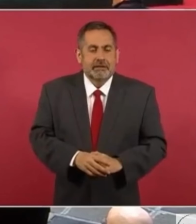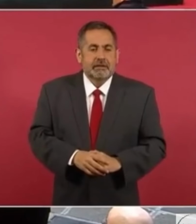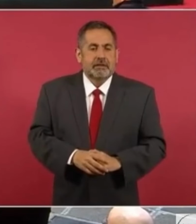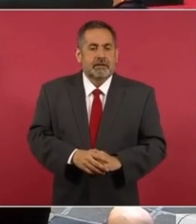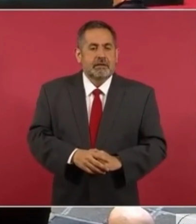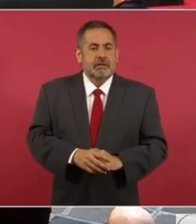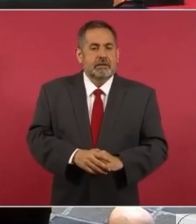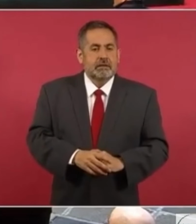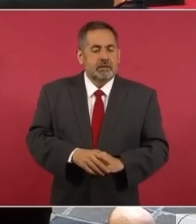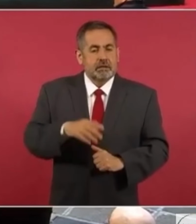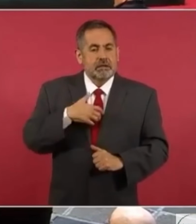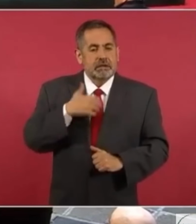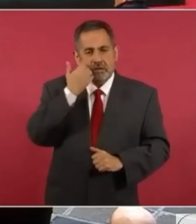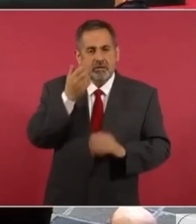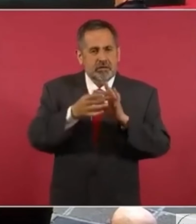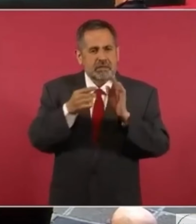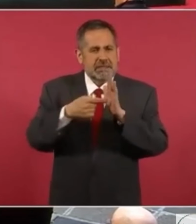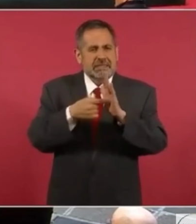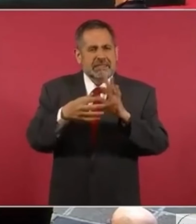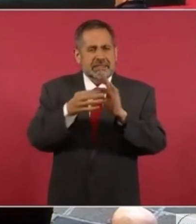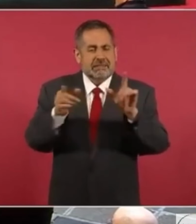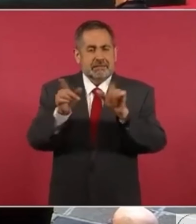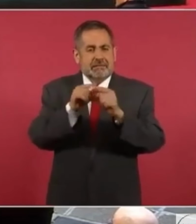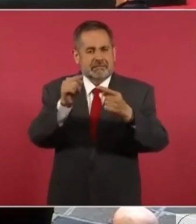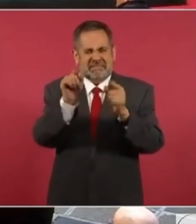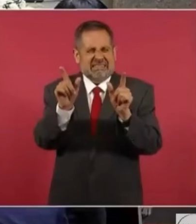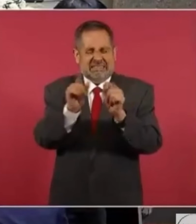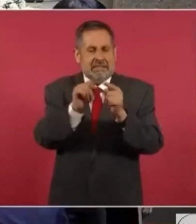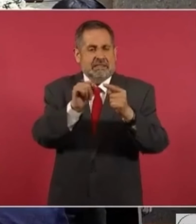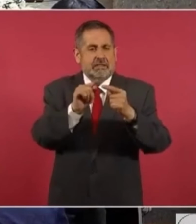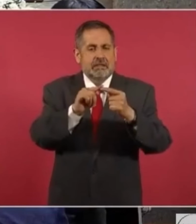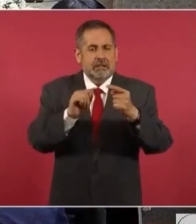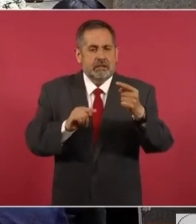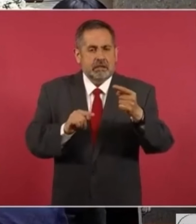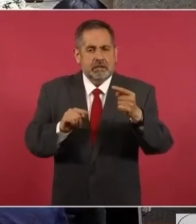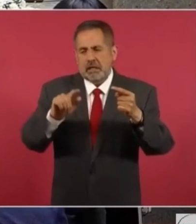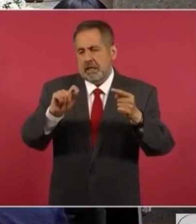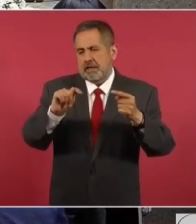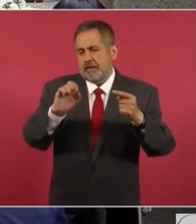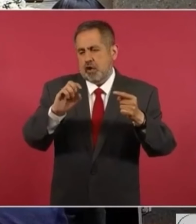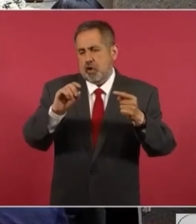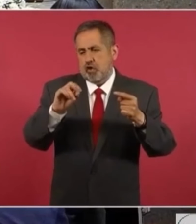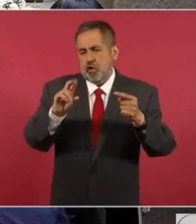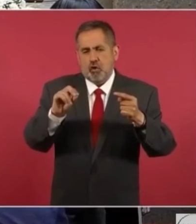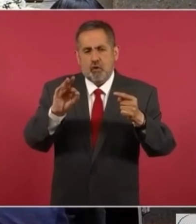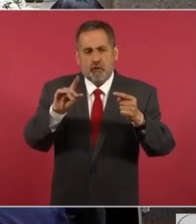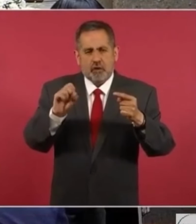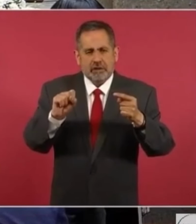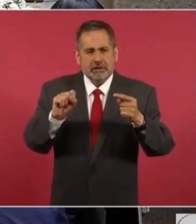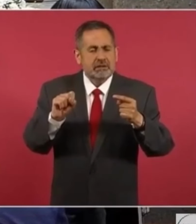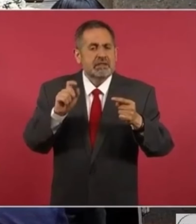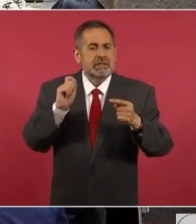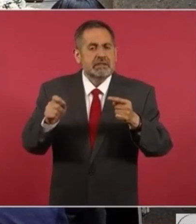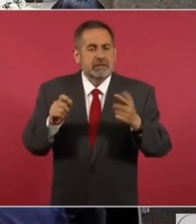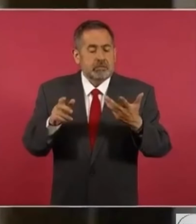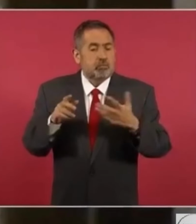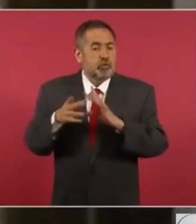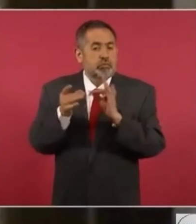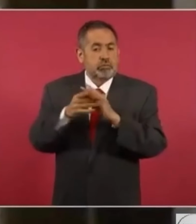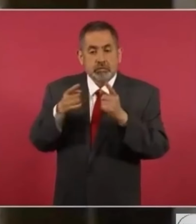Quisiera detenerme un poquito solamente en Teodoro Flores, un poco más, porque todo